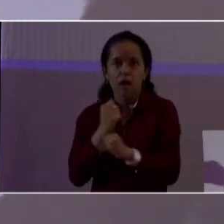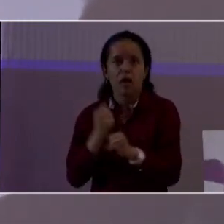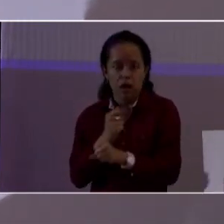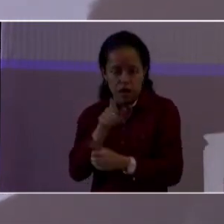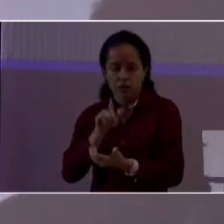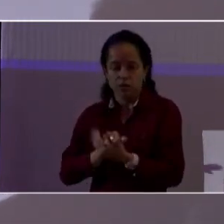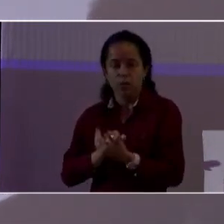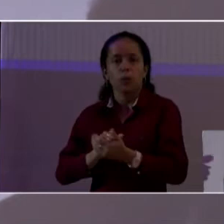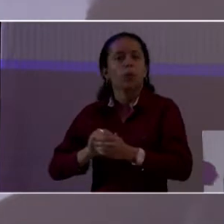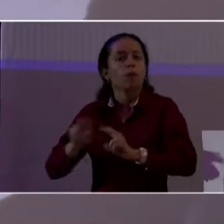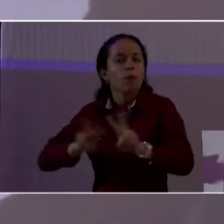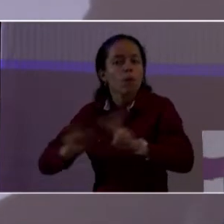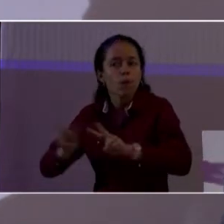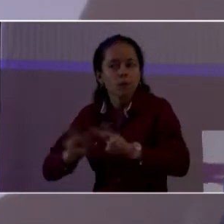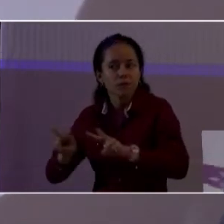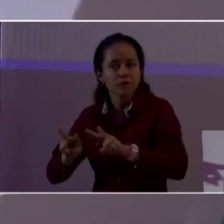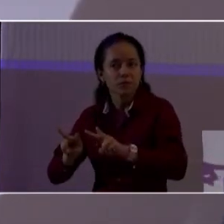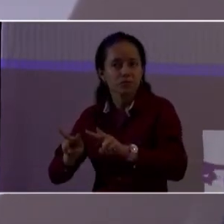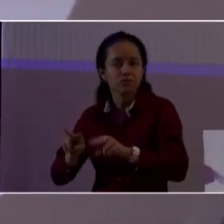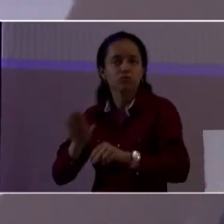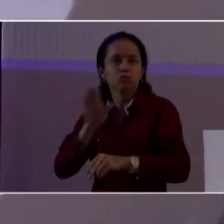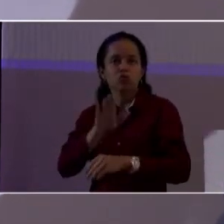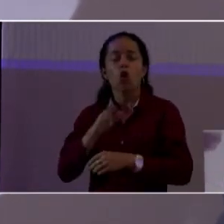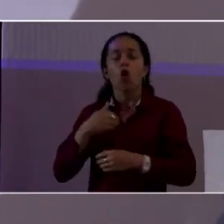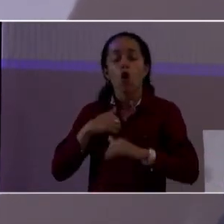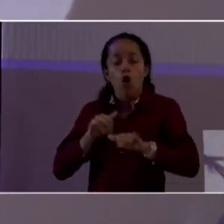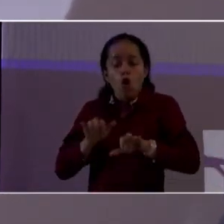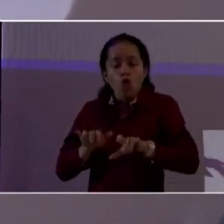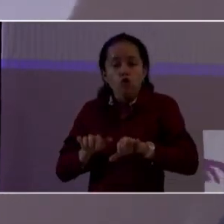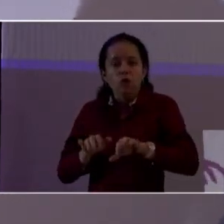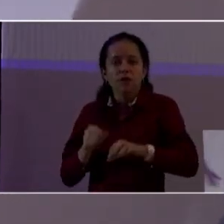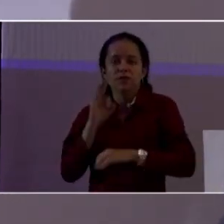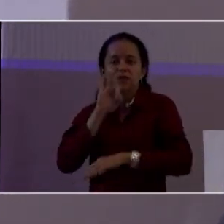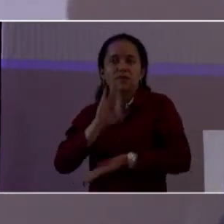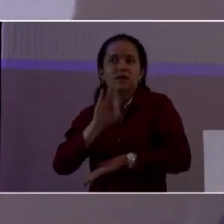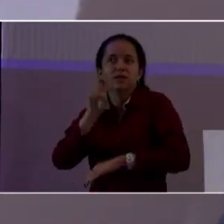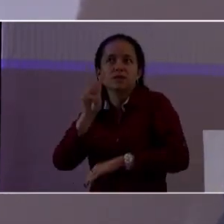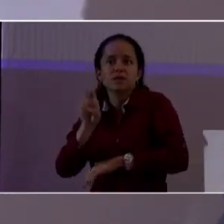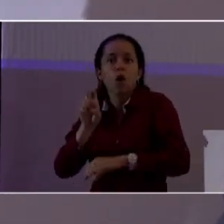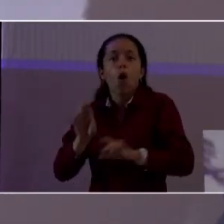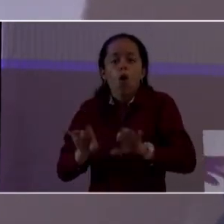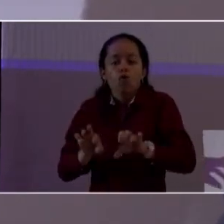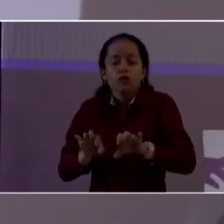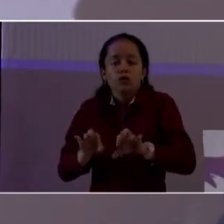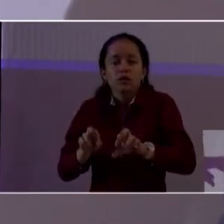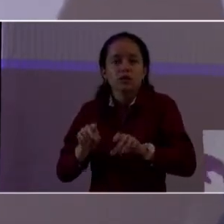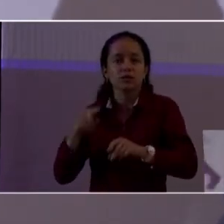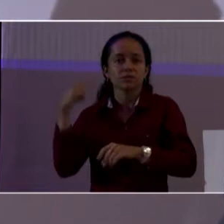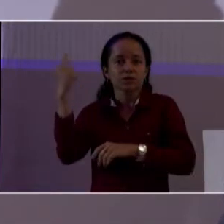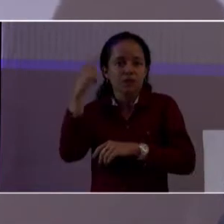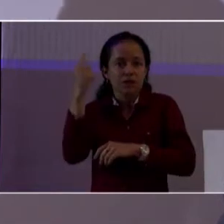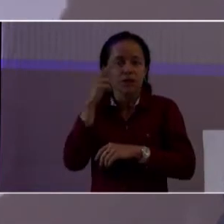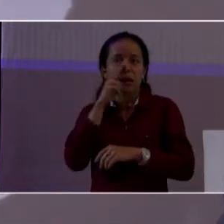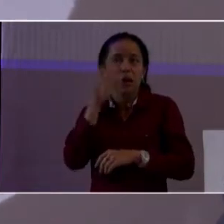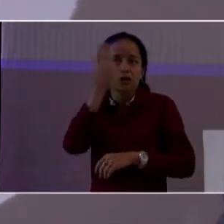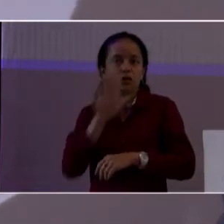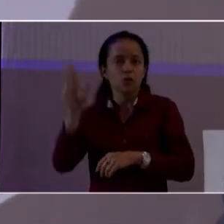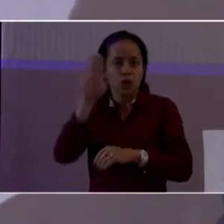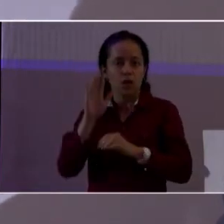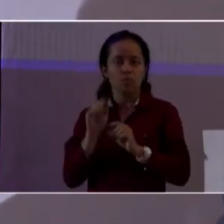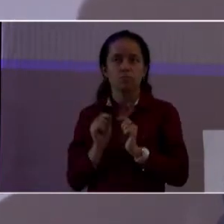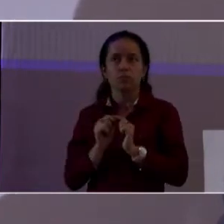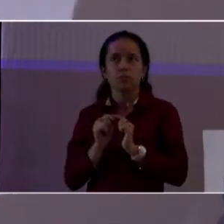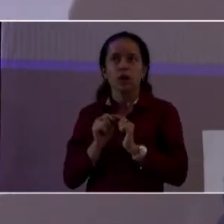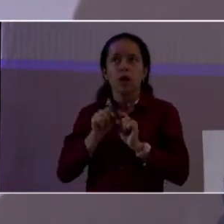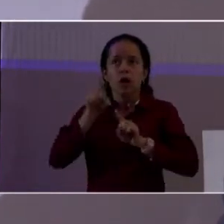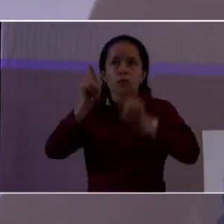los coordinadores territoriales. Nuestras oficinas son 37 oficinas a nivel nacional, pero tenemos una cobertura